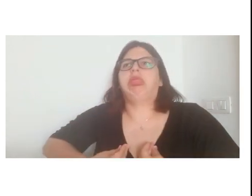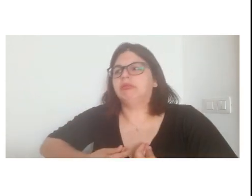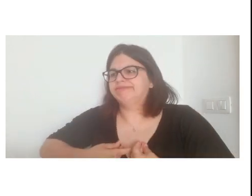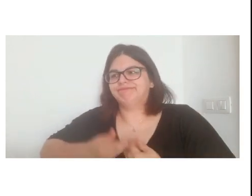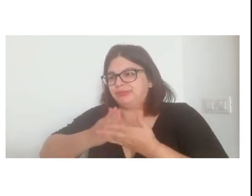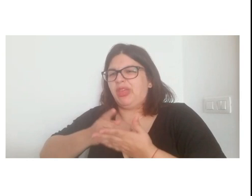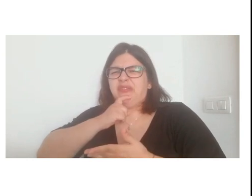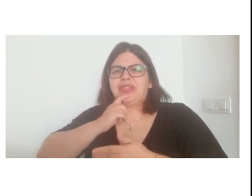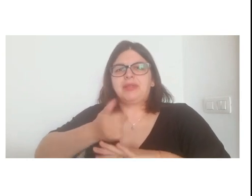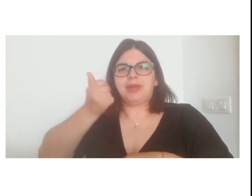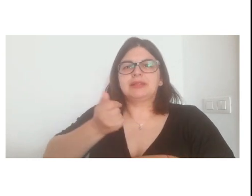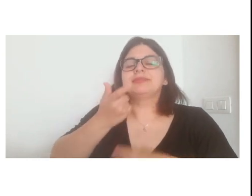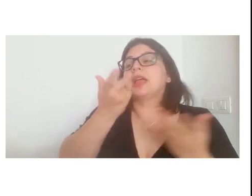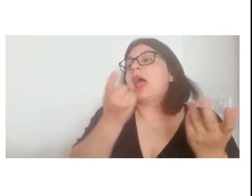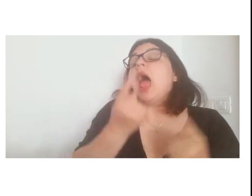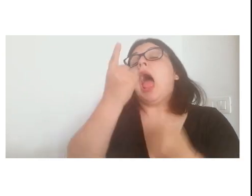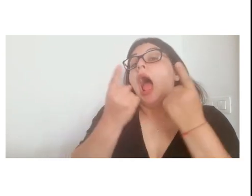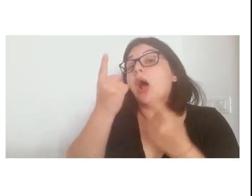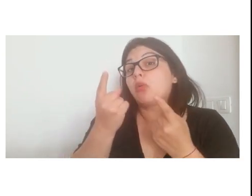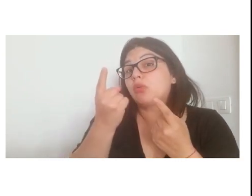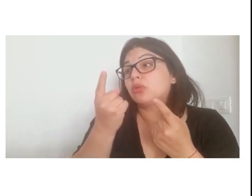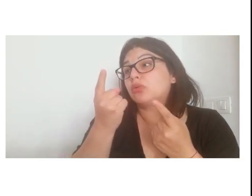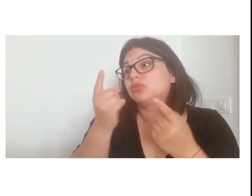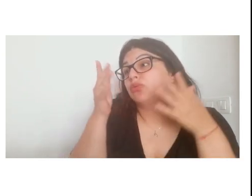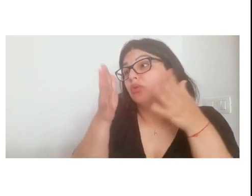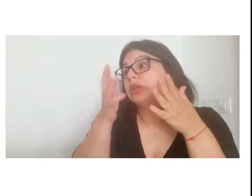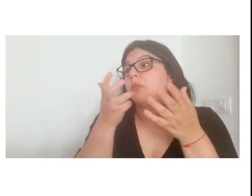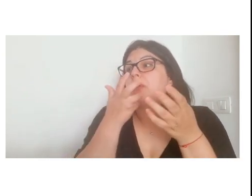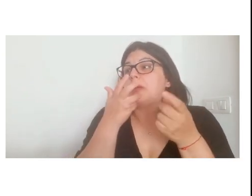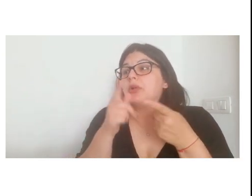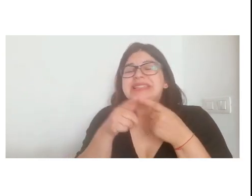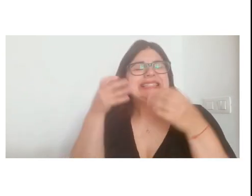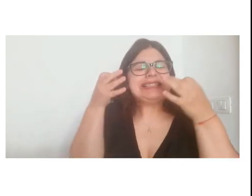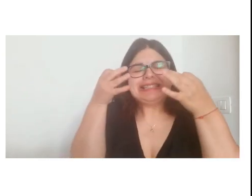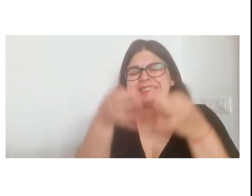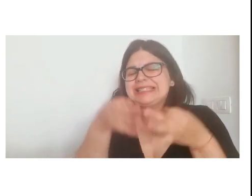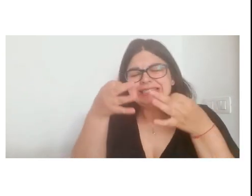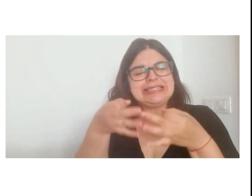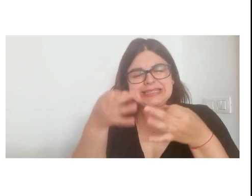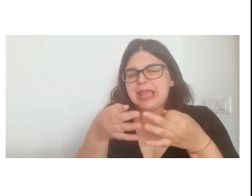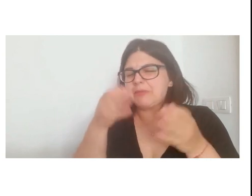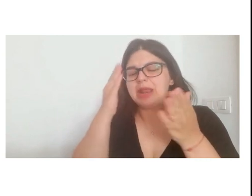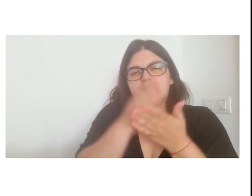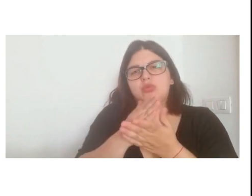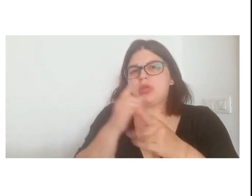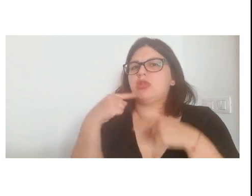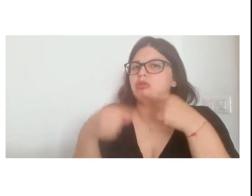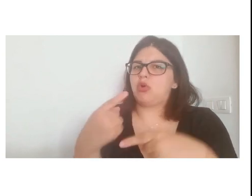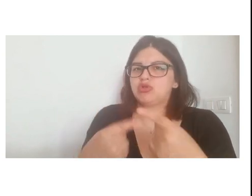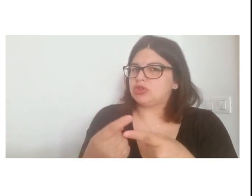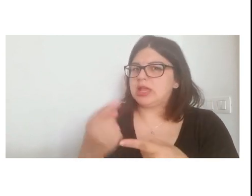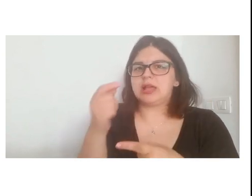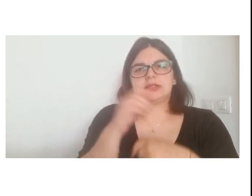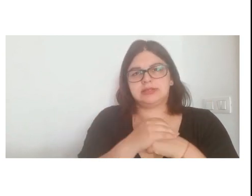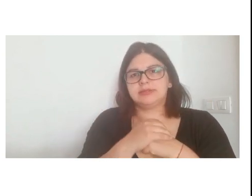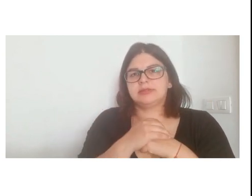aos nosos profesores. No, algúns consellos son sempre sí, leva todo a semana ou a día. Sí, cada